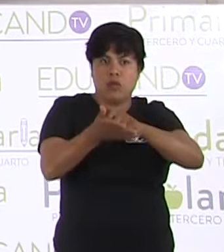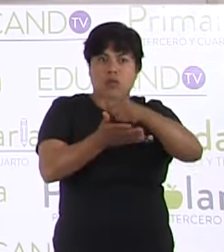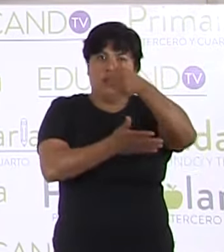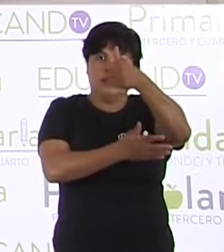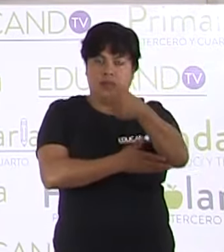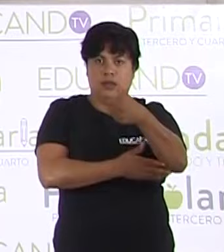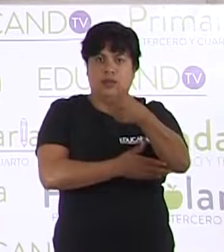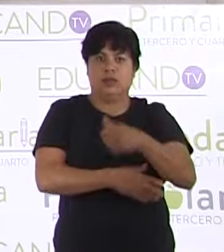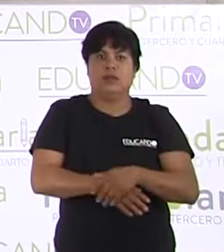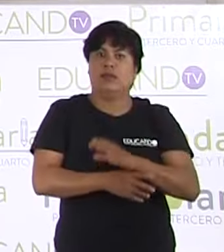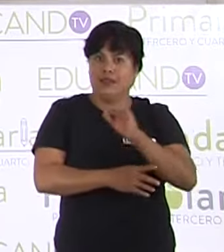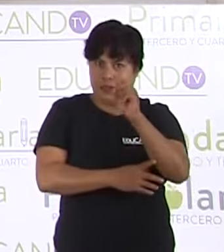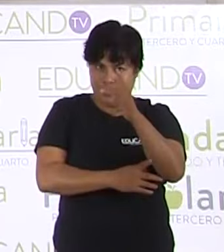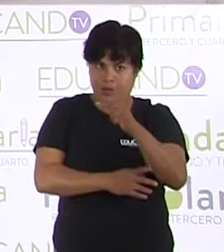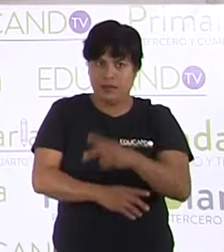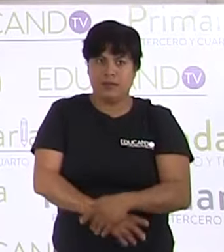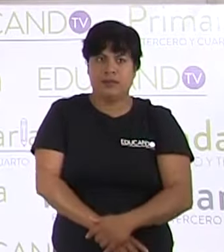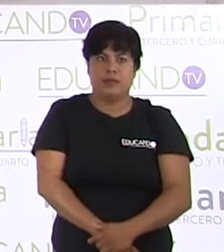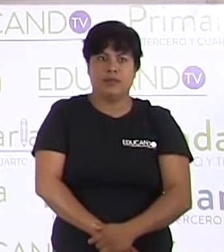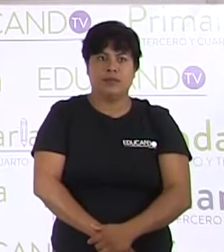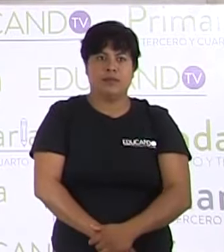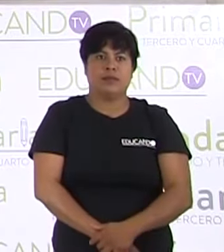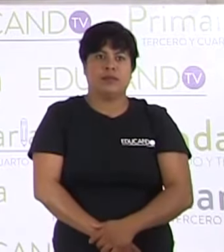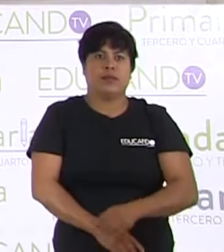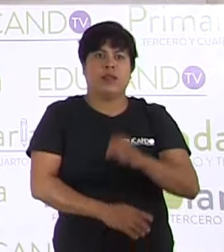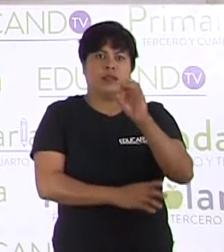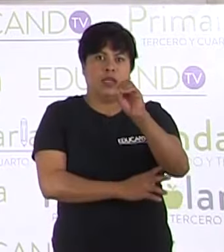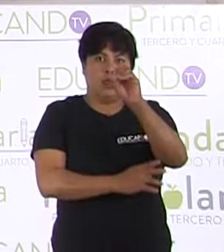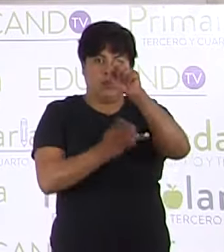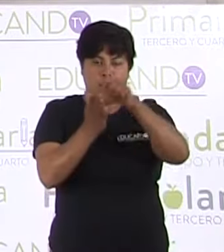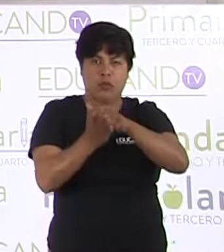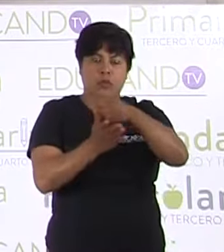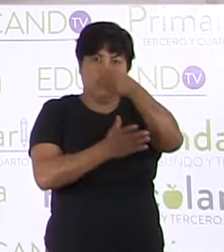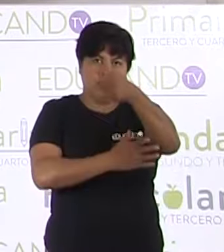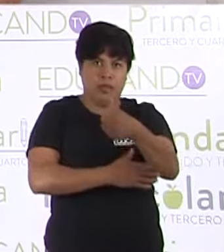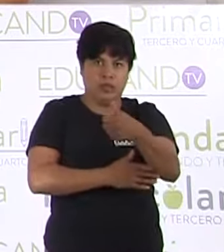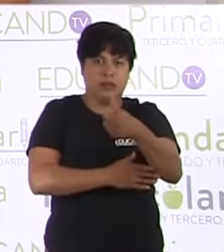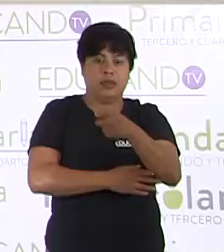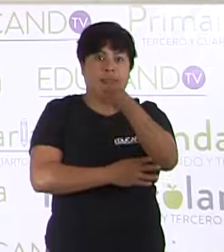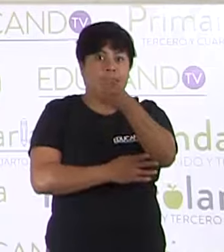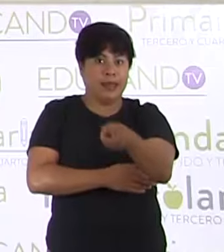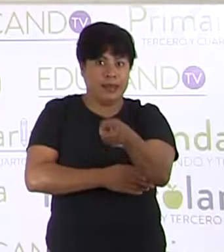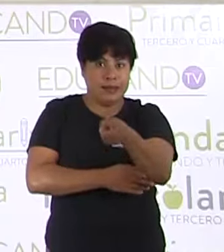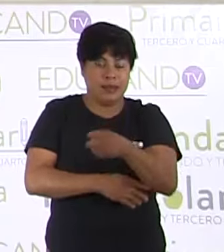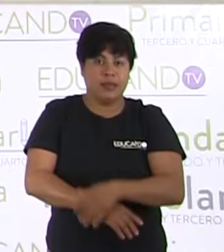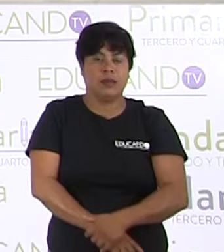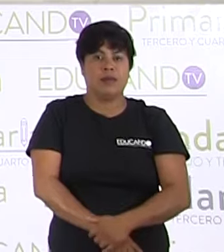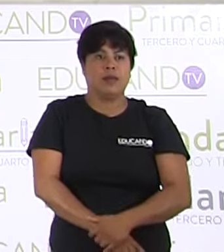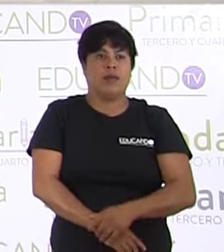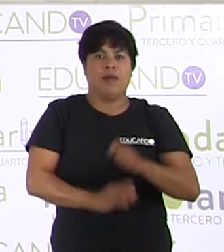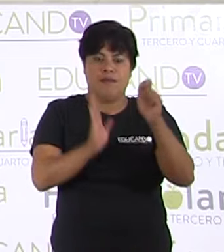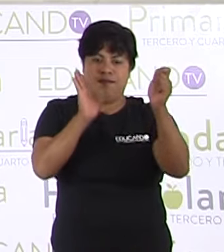0.6 de acuerdo 0.6 estaría ubicada